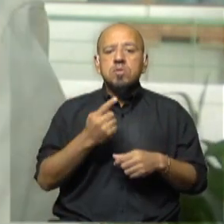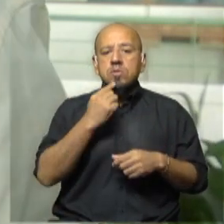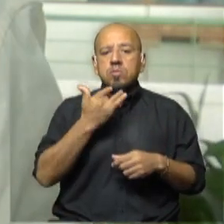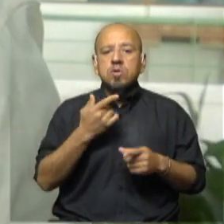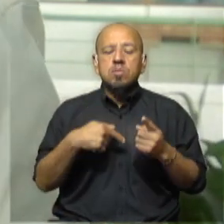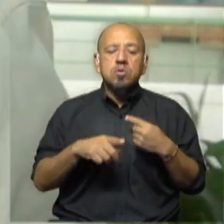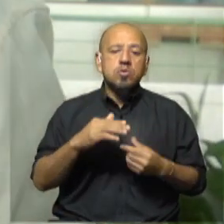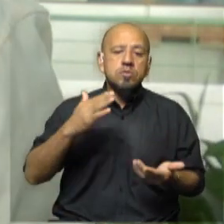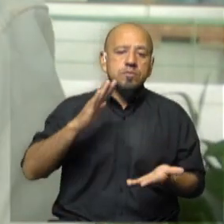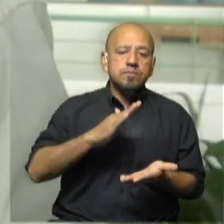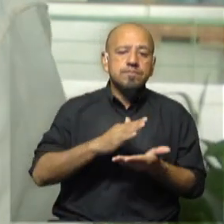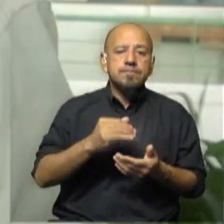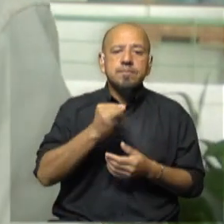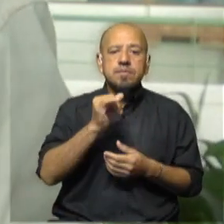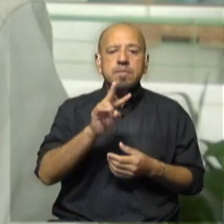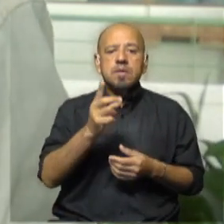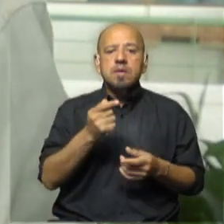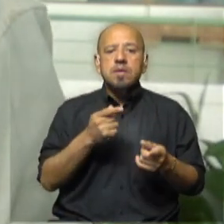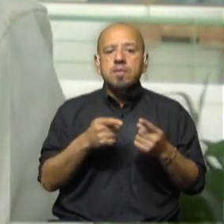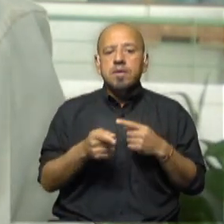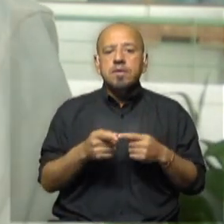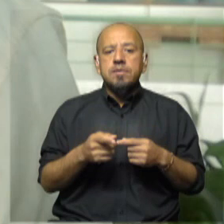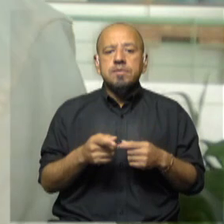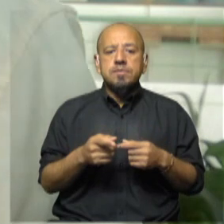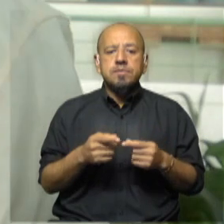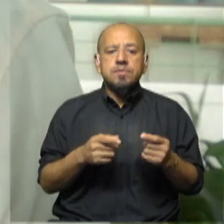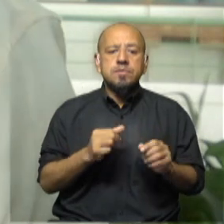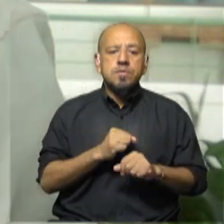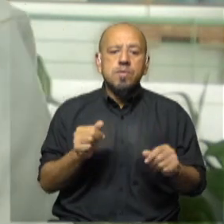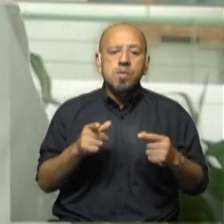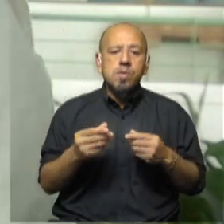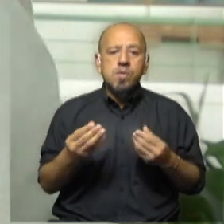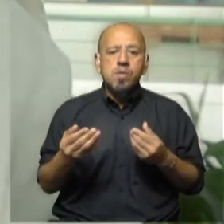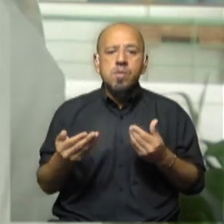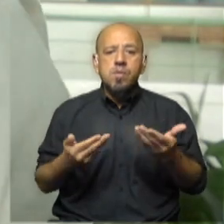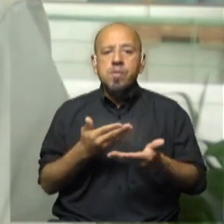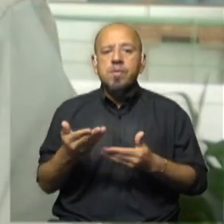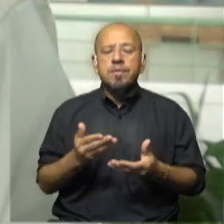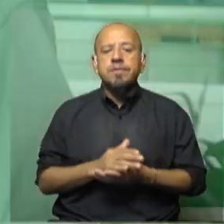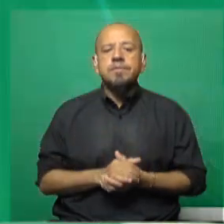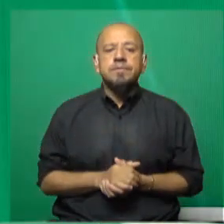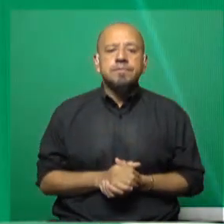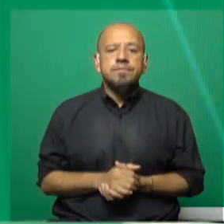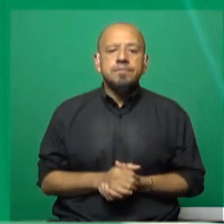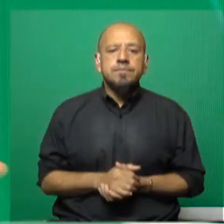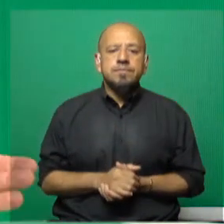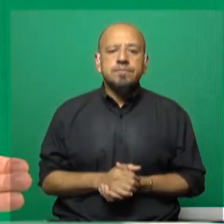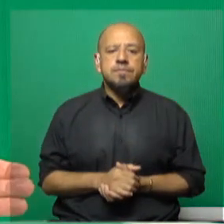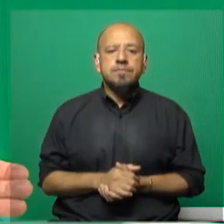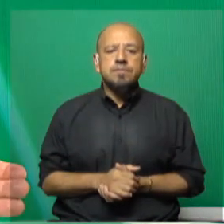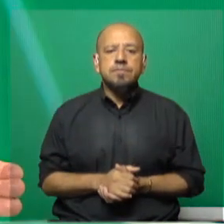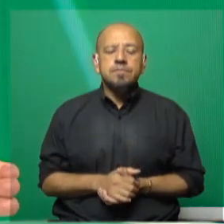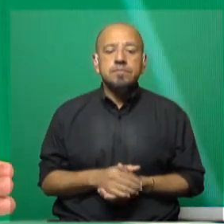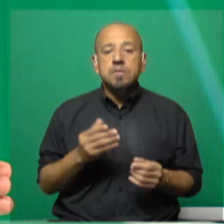la reducción del IVA a ciertos productos que puedan ser sustitutos de alimento de ganado. Hay impacto sobre el